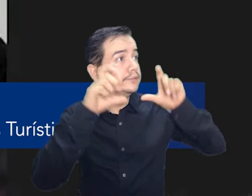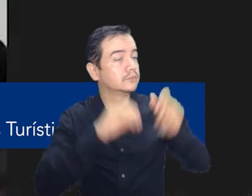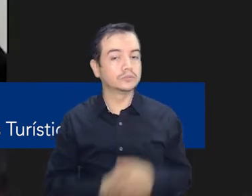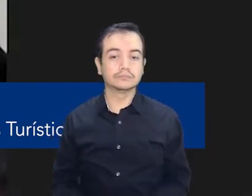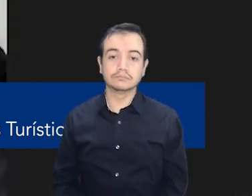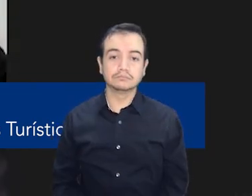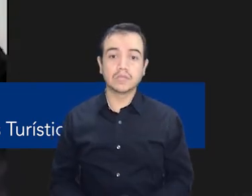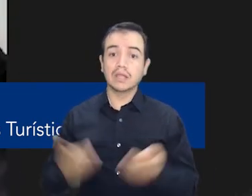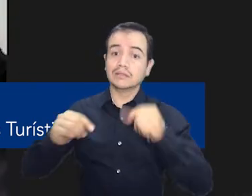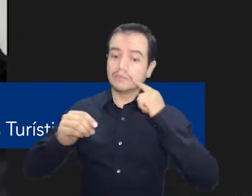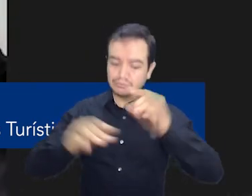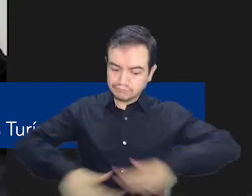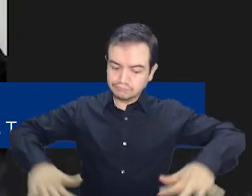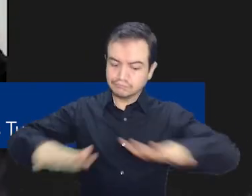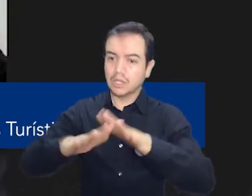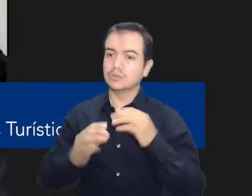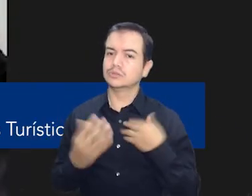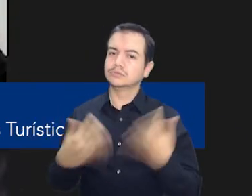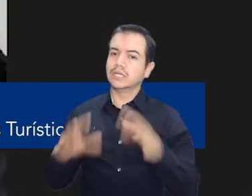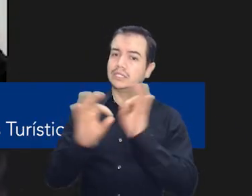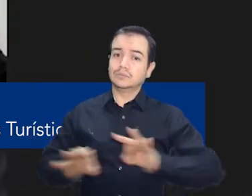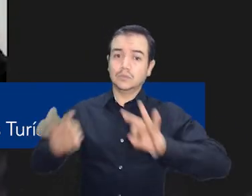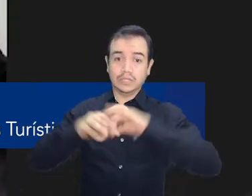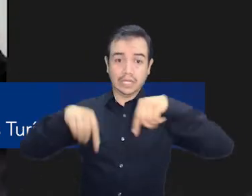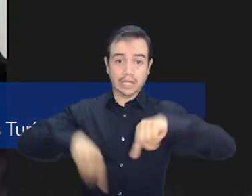economía del país. Estos espacios son de gran importancia para